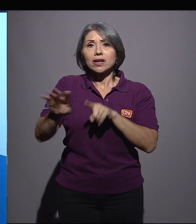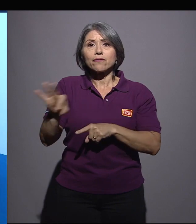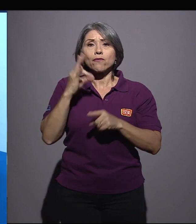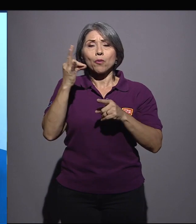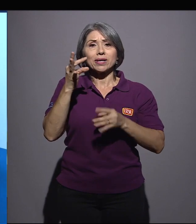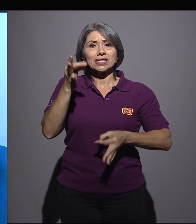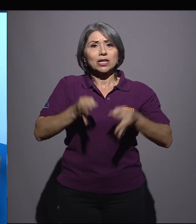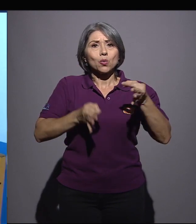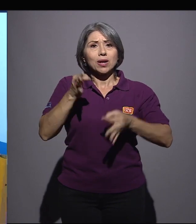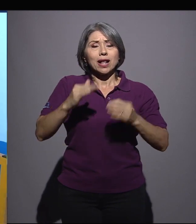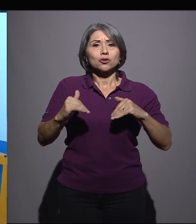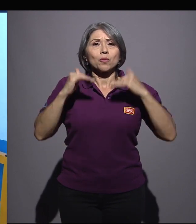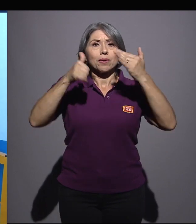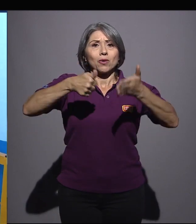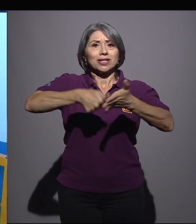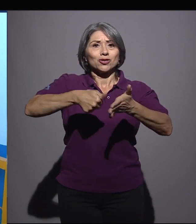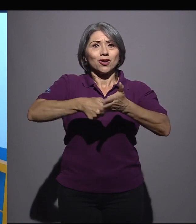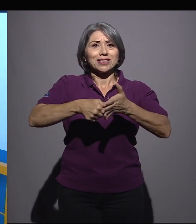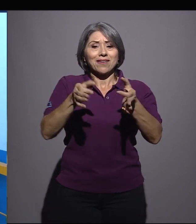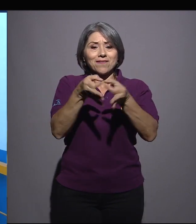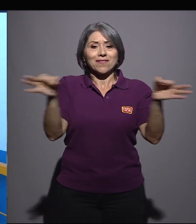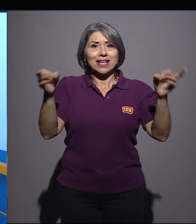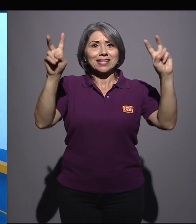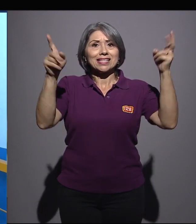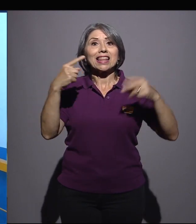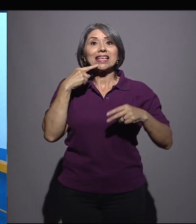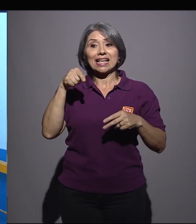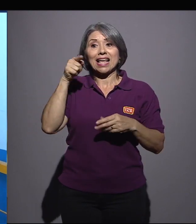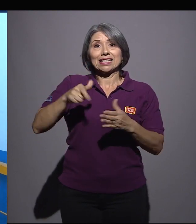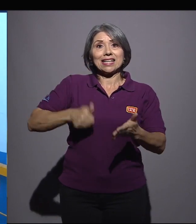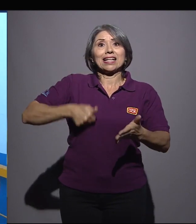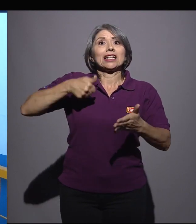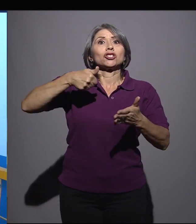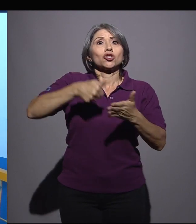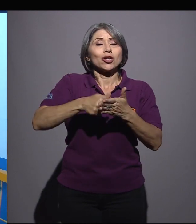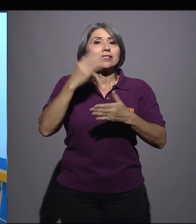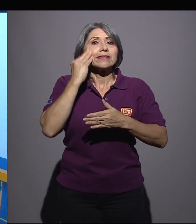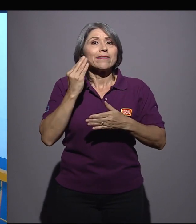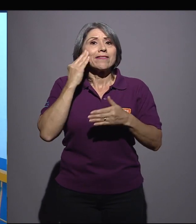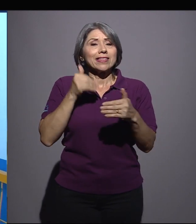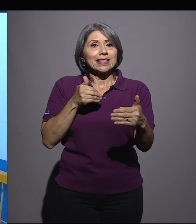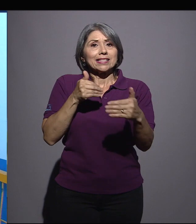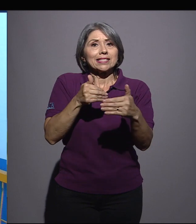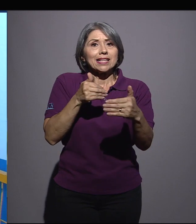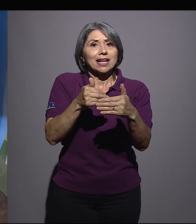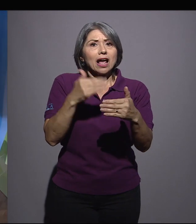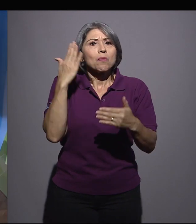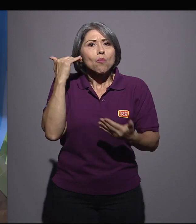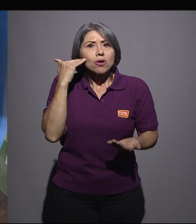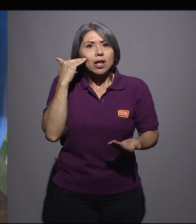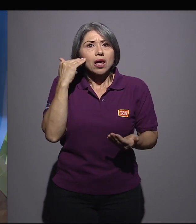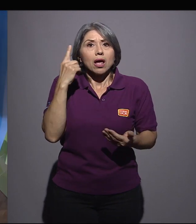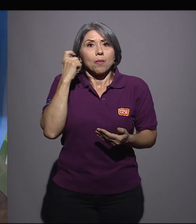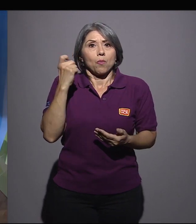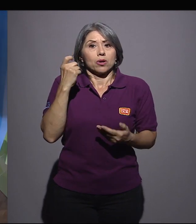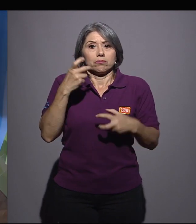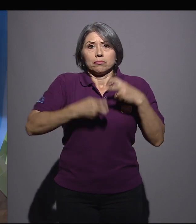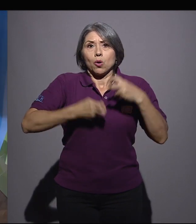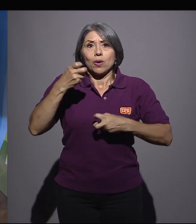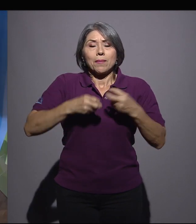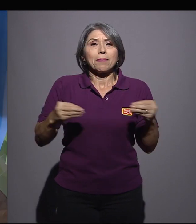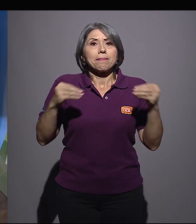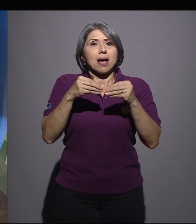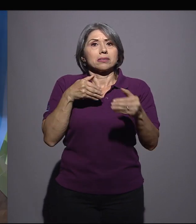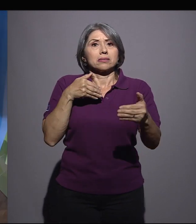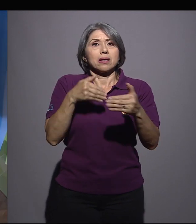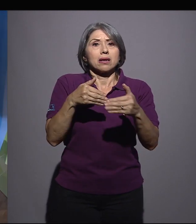el eslogan es: estas elecciones se viven de cerca. ¿Por qué? Porque son los problemas que más cerca tenemos del lugar propiamente donde nos